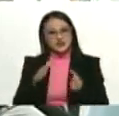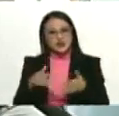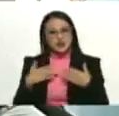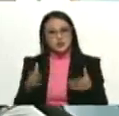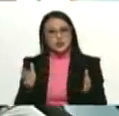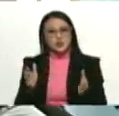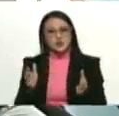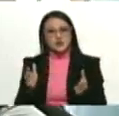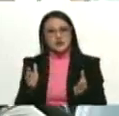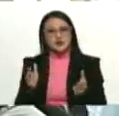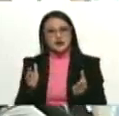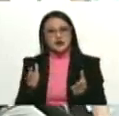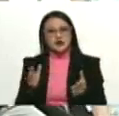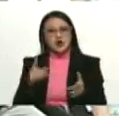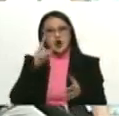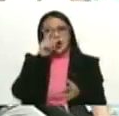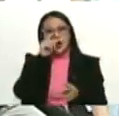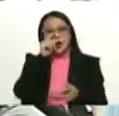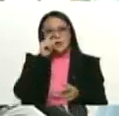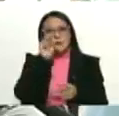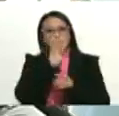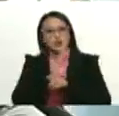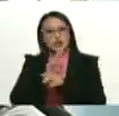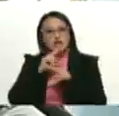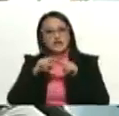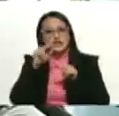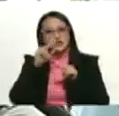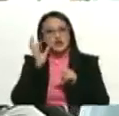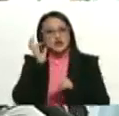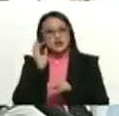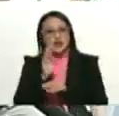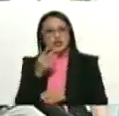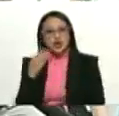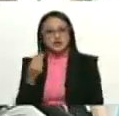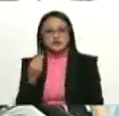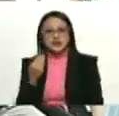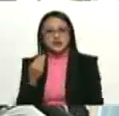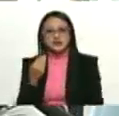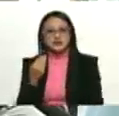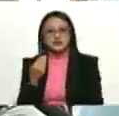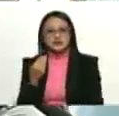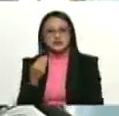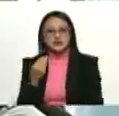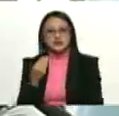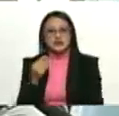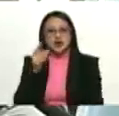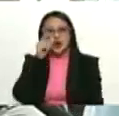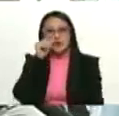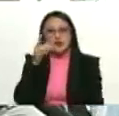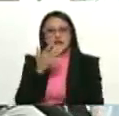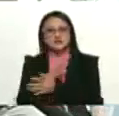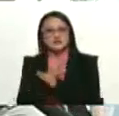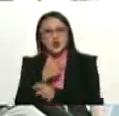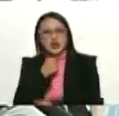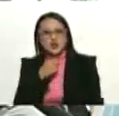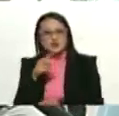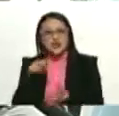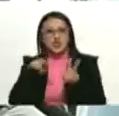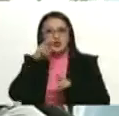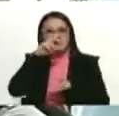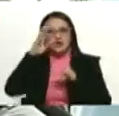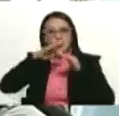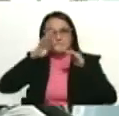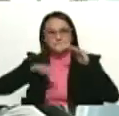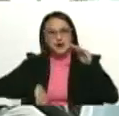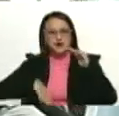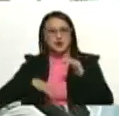Pedofilia es Crimen, destinado a proteger niños y niñas y adolescentes de los llamados depredadores sexuales que ponen en peligro